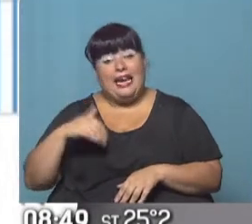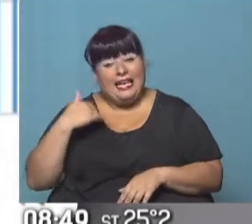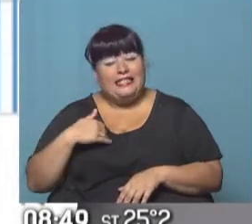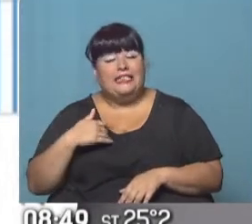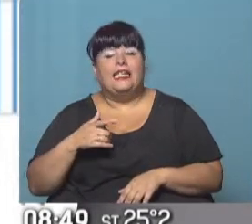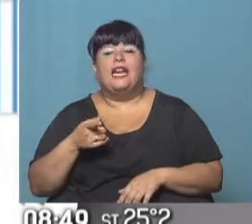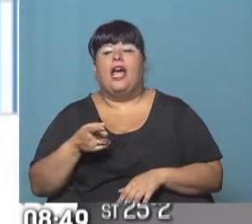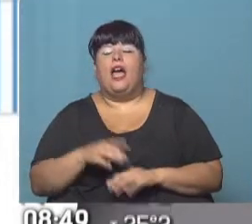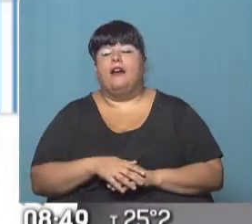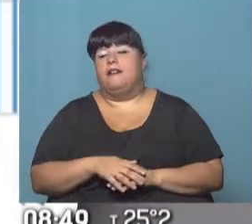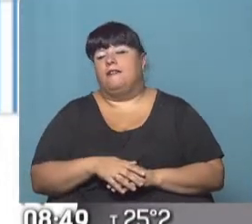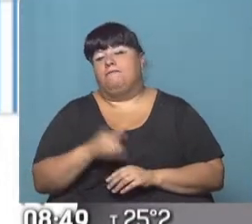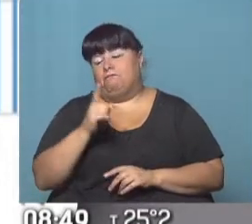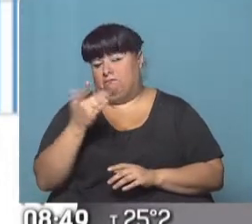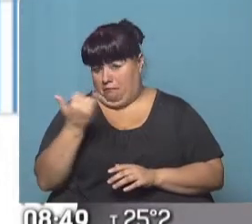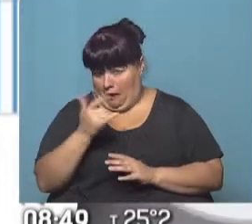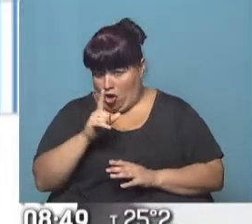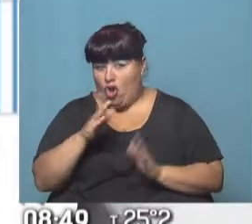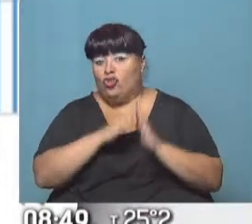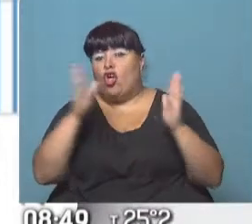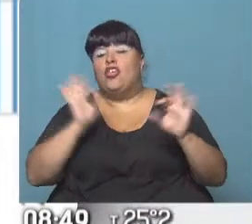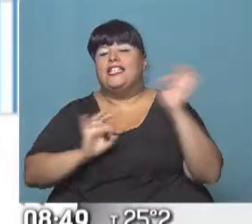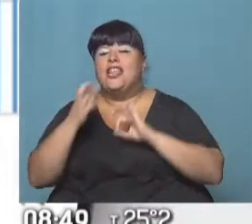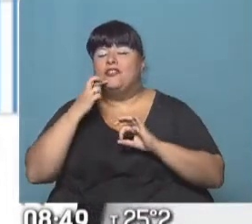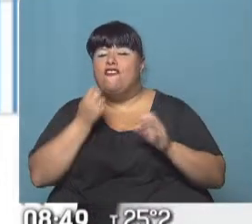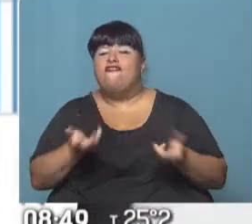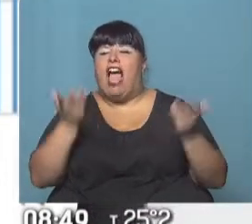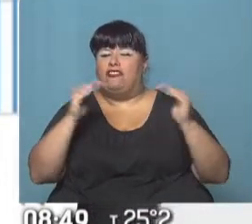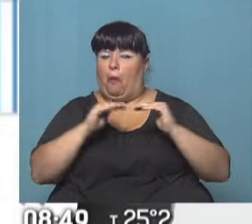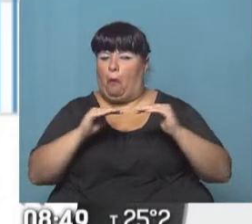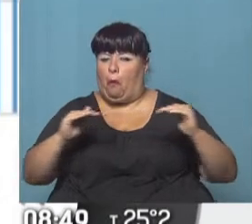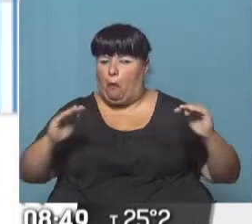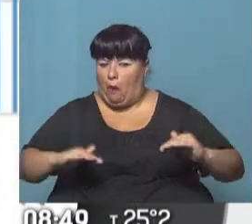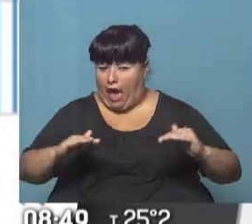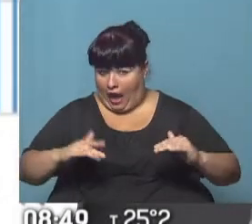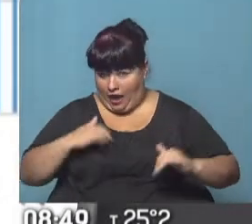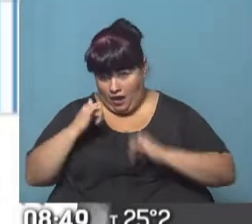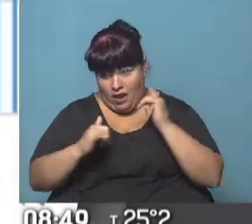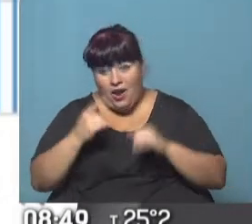desde un punto no menor, todo el siglo XIX tuvo una inflación muy baja. Te estoy